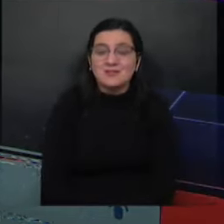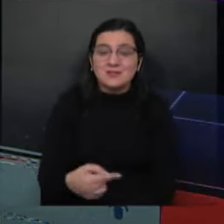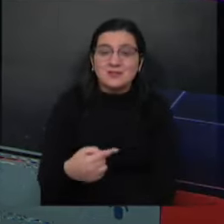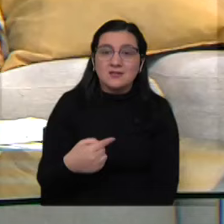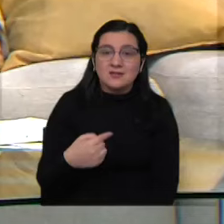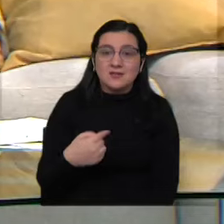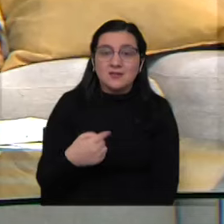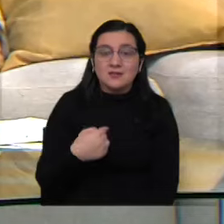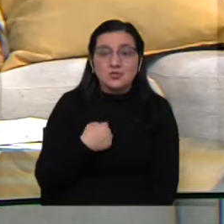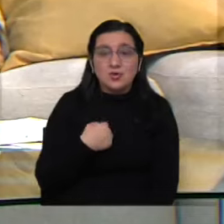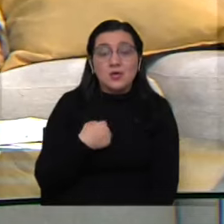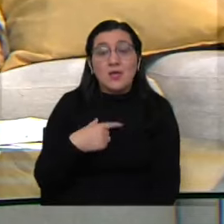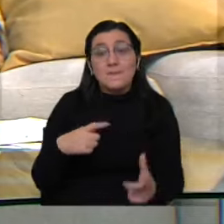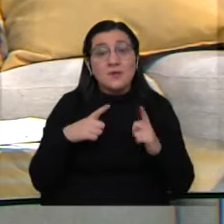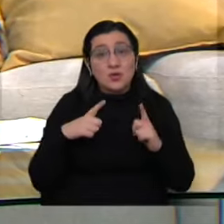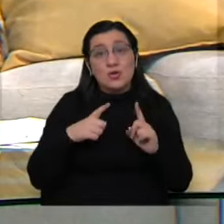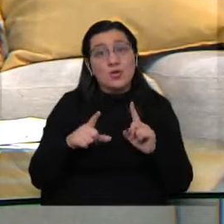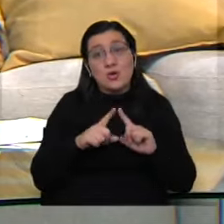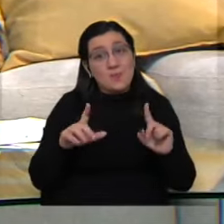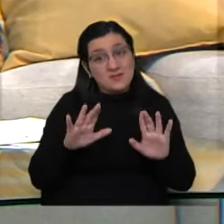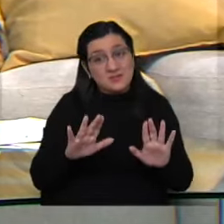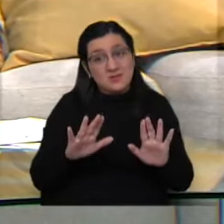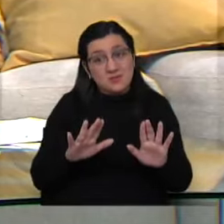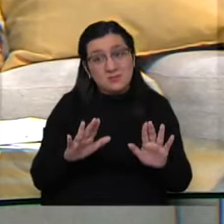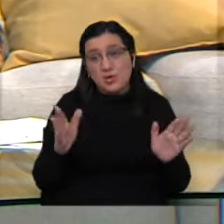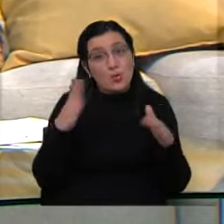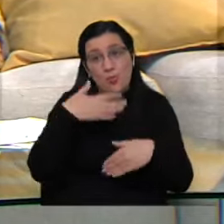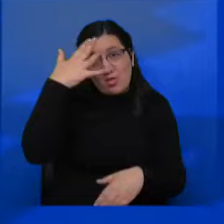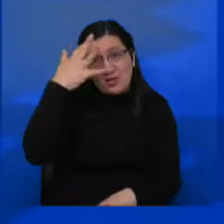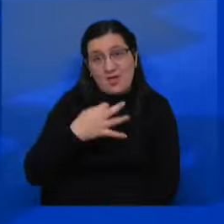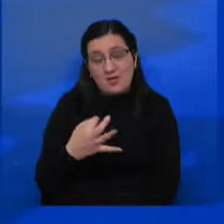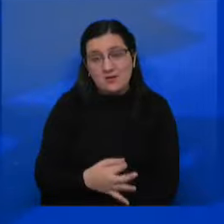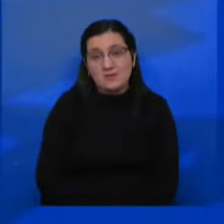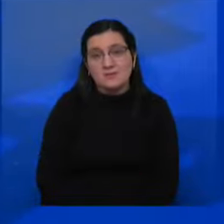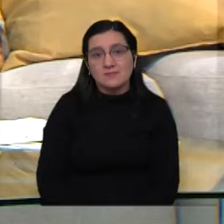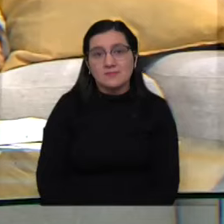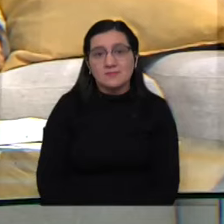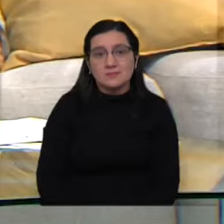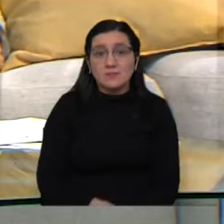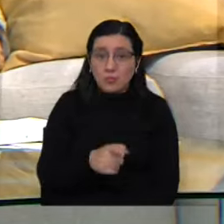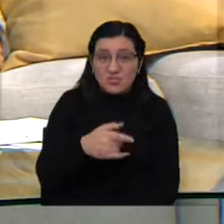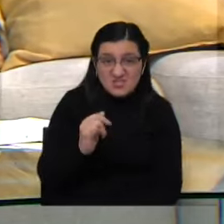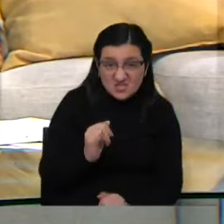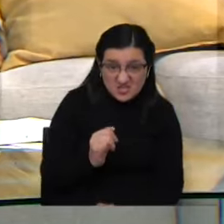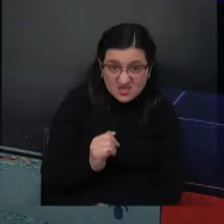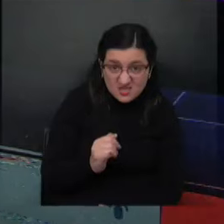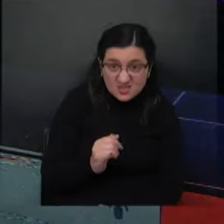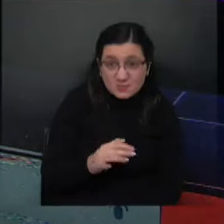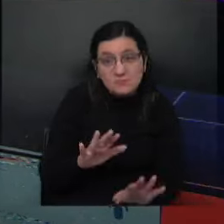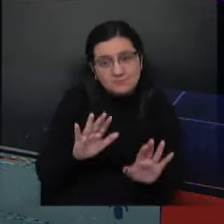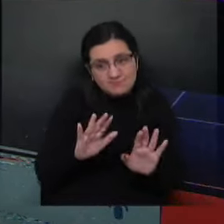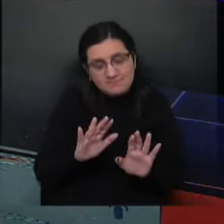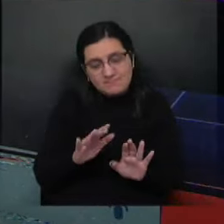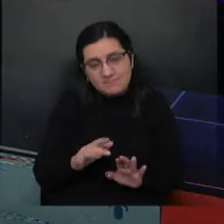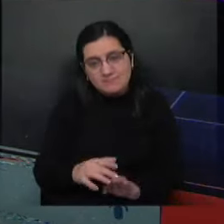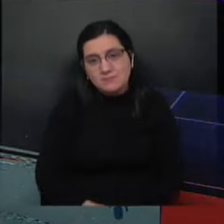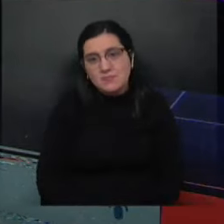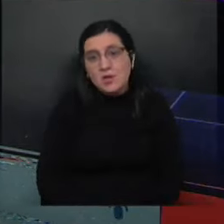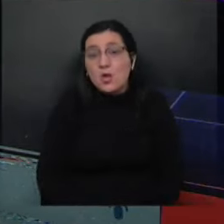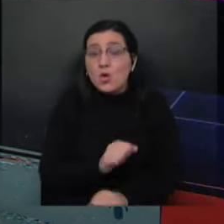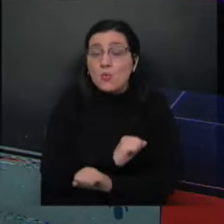suceda porque no puedo creer no puedo creer va a suceder vos decís Bueno me ilusion que